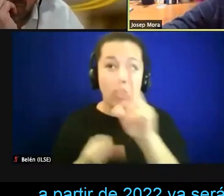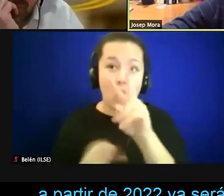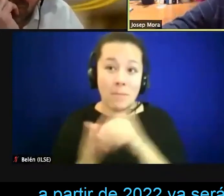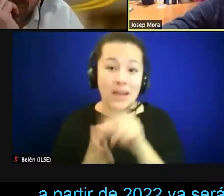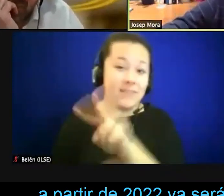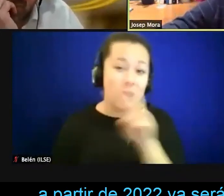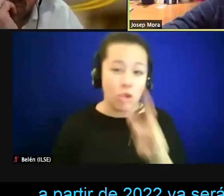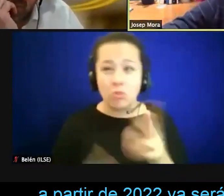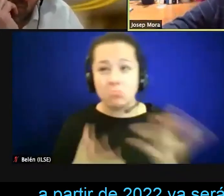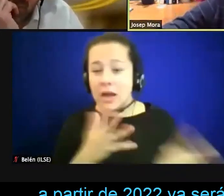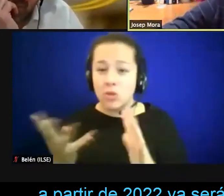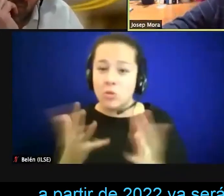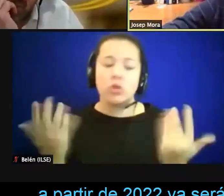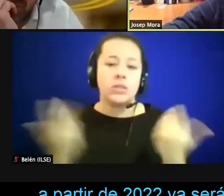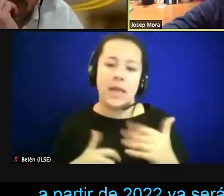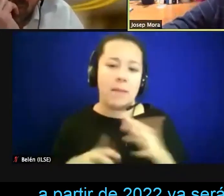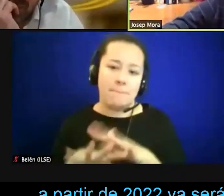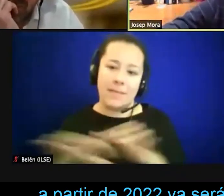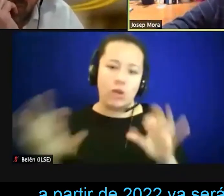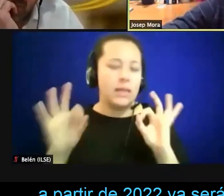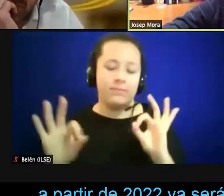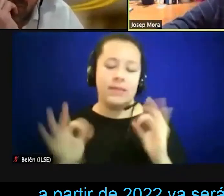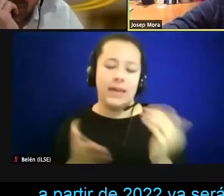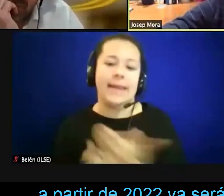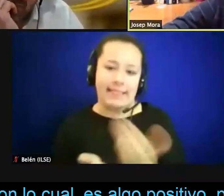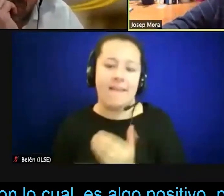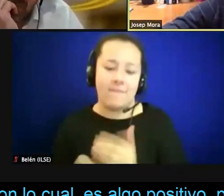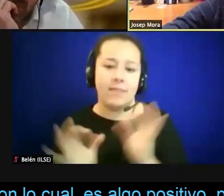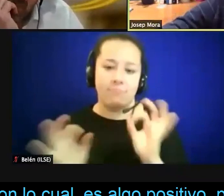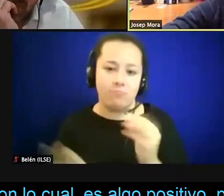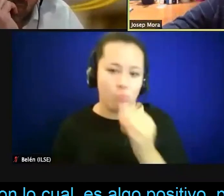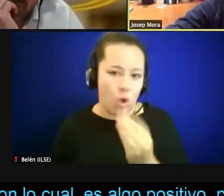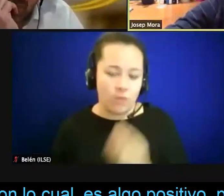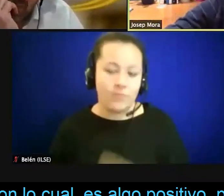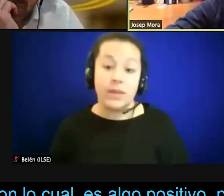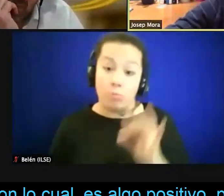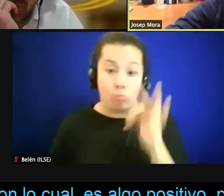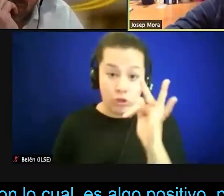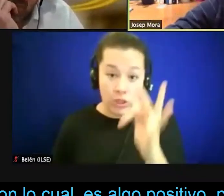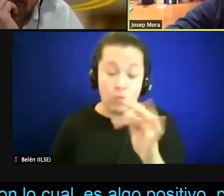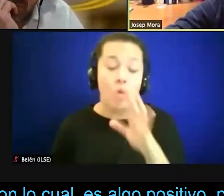ya serán mayoritariamente rentables, con lo cual es algo positivo porque de alguna manera también